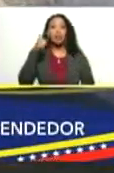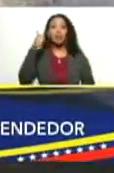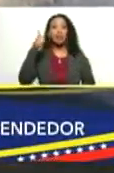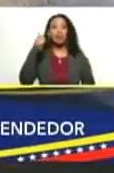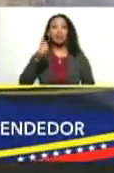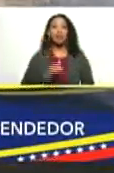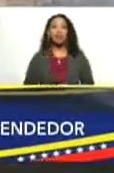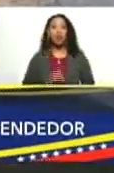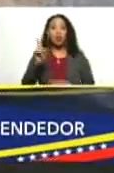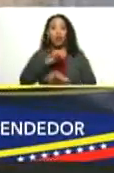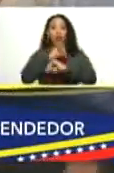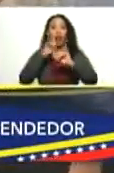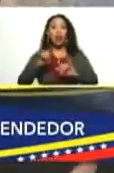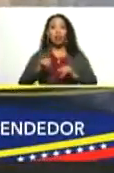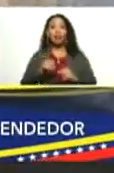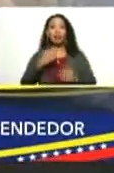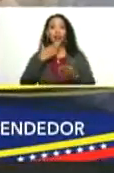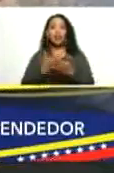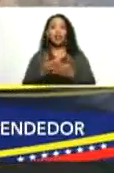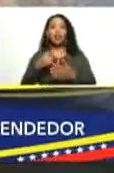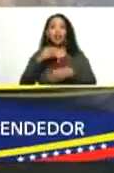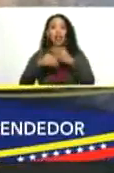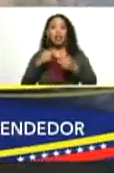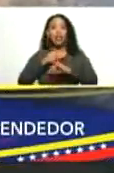¿Tuviste feliz? ¿Te hice feliz?